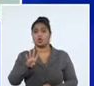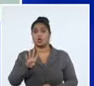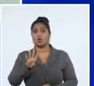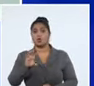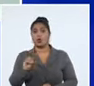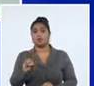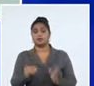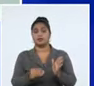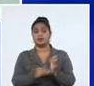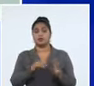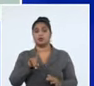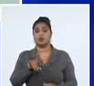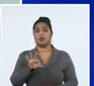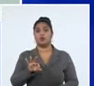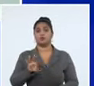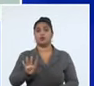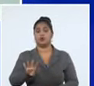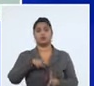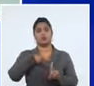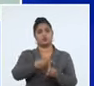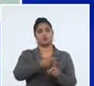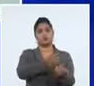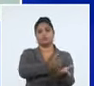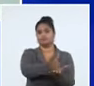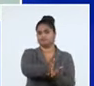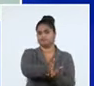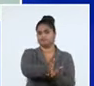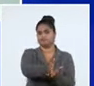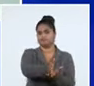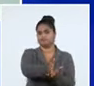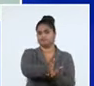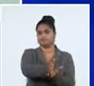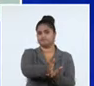40.984 casos activos. Hoy estamos hablando de